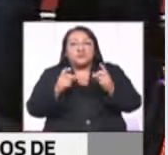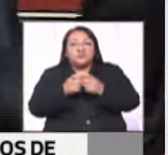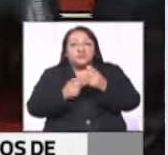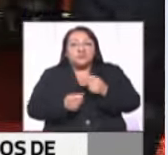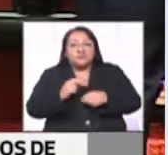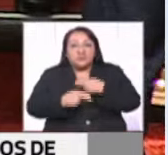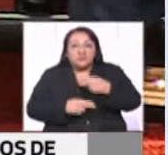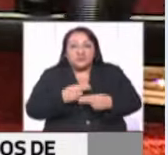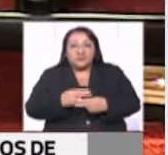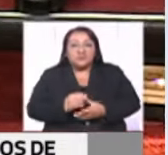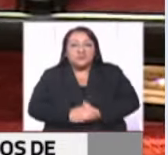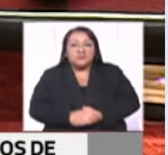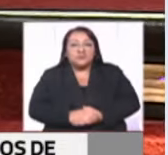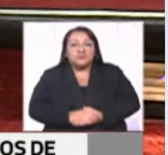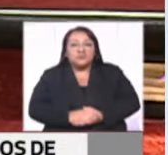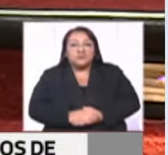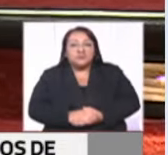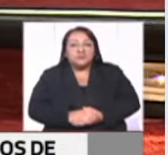representación nacional.